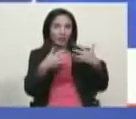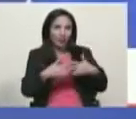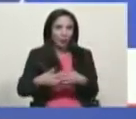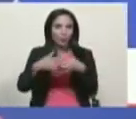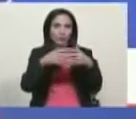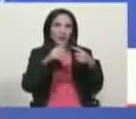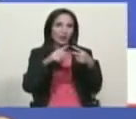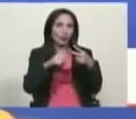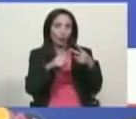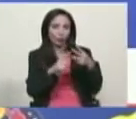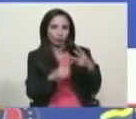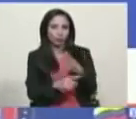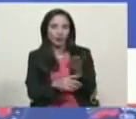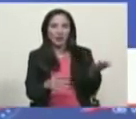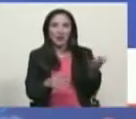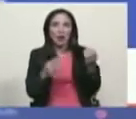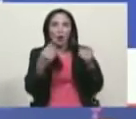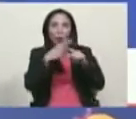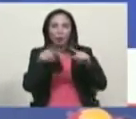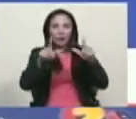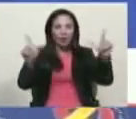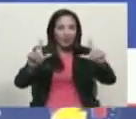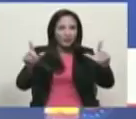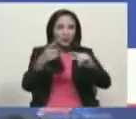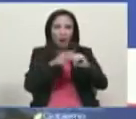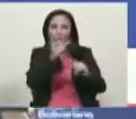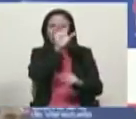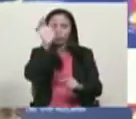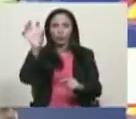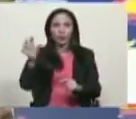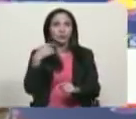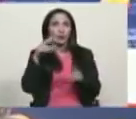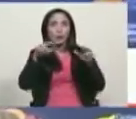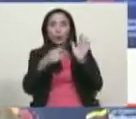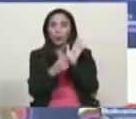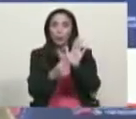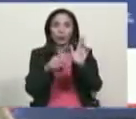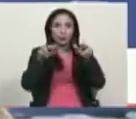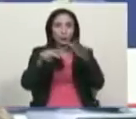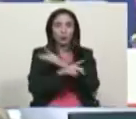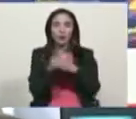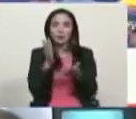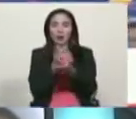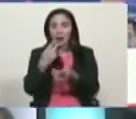Nunca podrán ver a los invisibles, a nosotros, nosotros somos los invisibles.